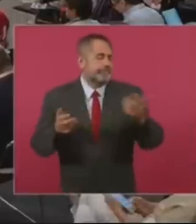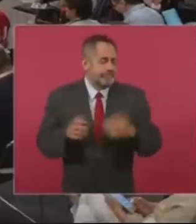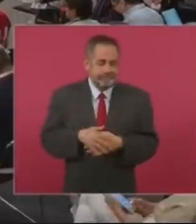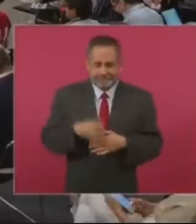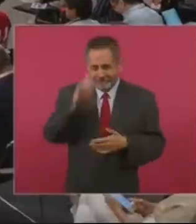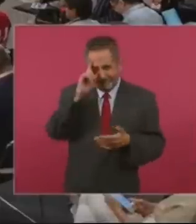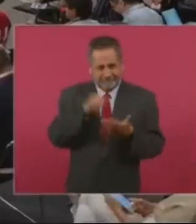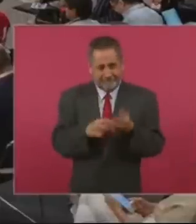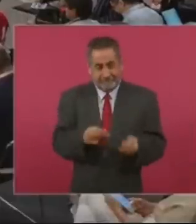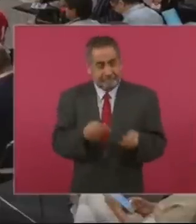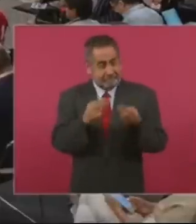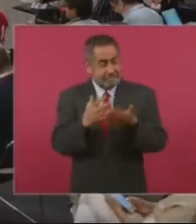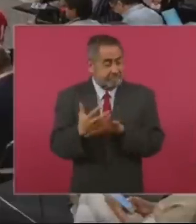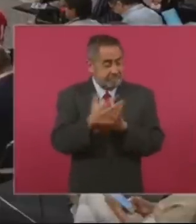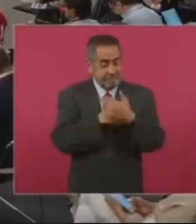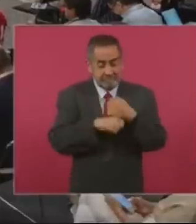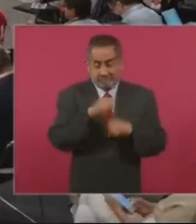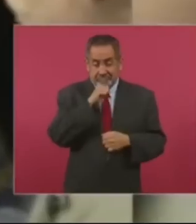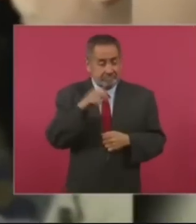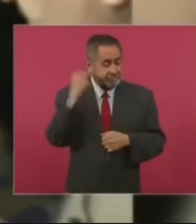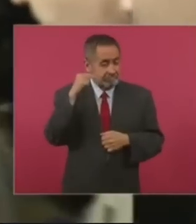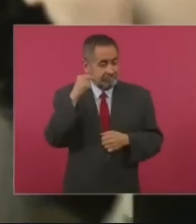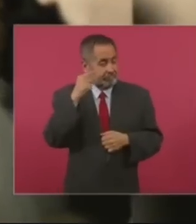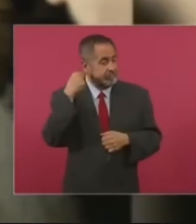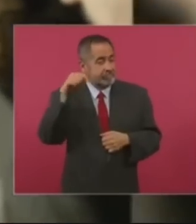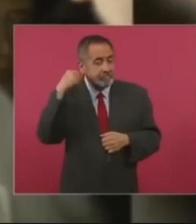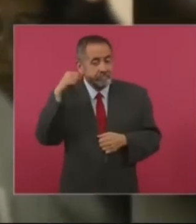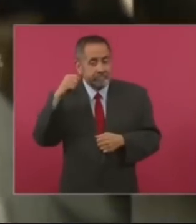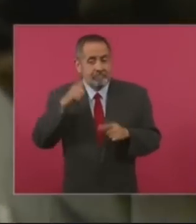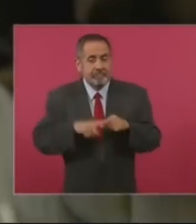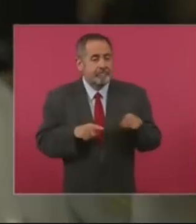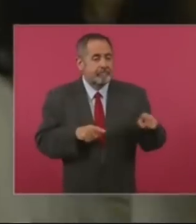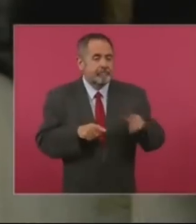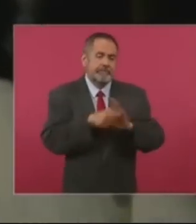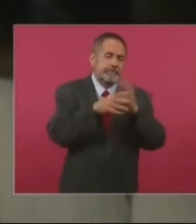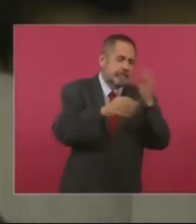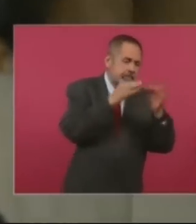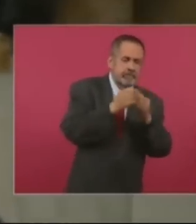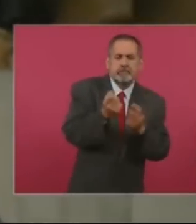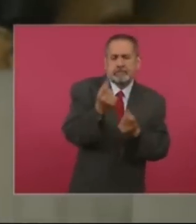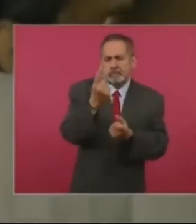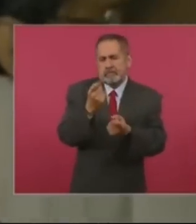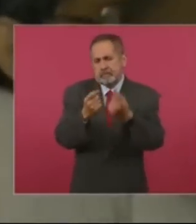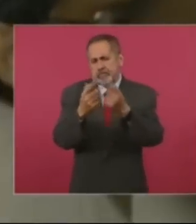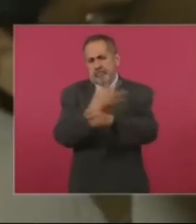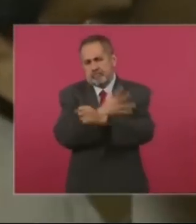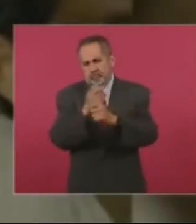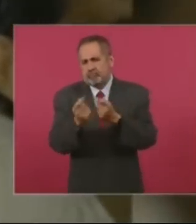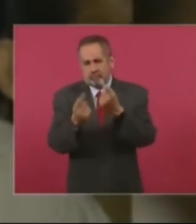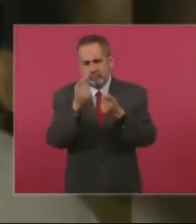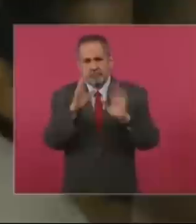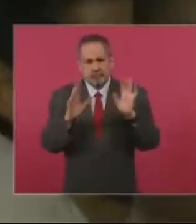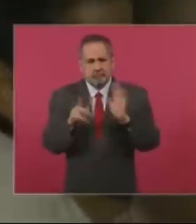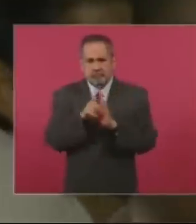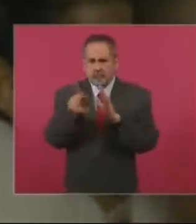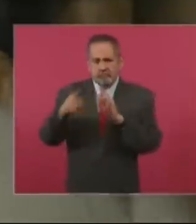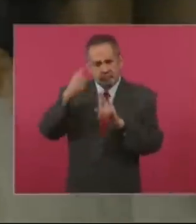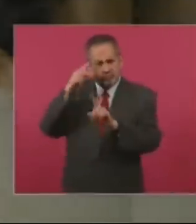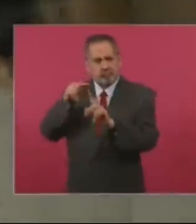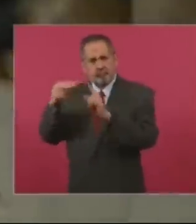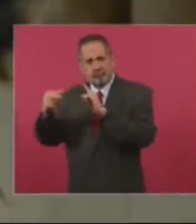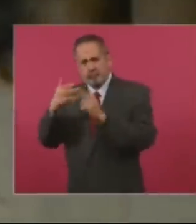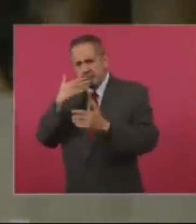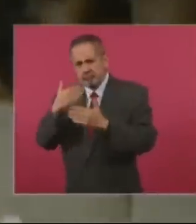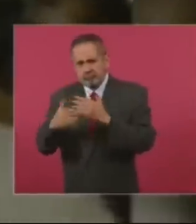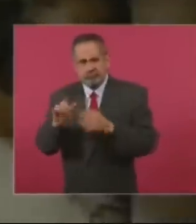uno de los negocios más lucrativos de Tabasco es el periodismo desde luego hay un rosas excepciones hay un periodismo también objetivo